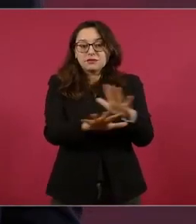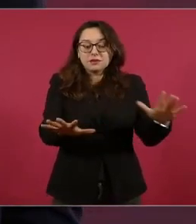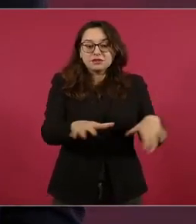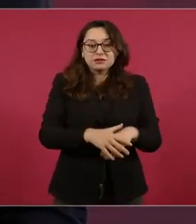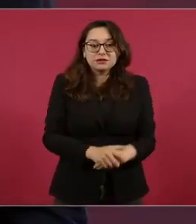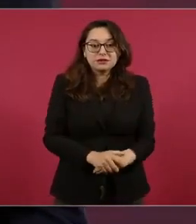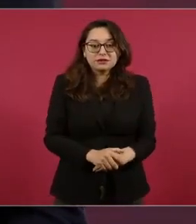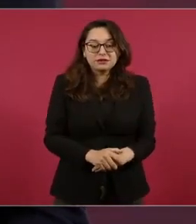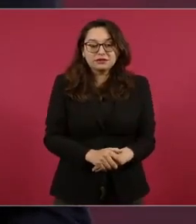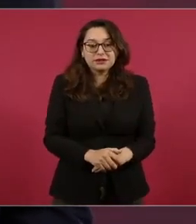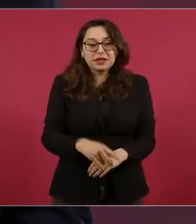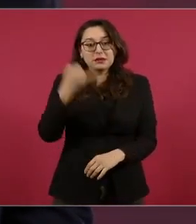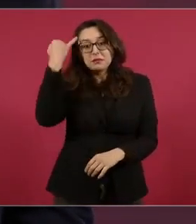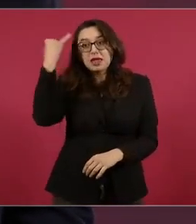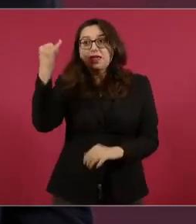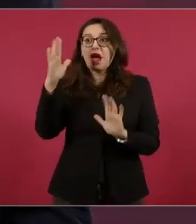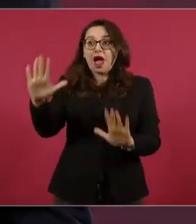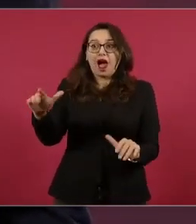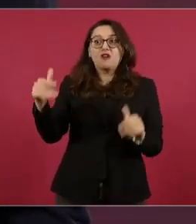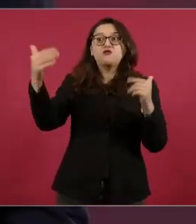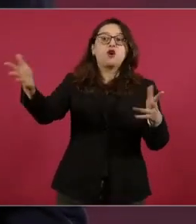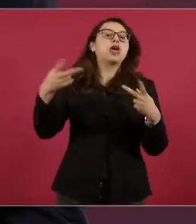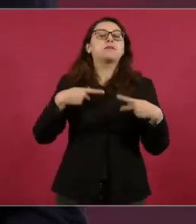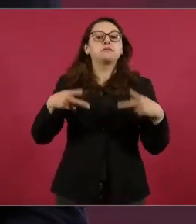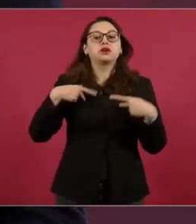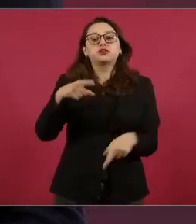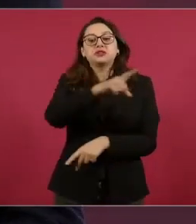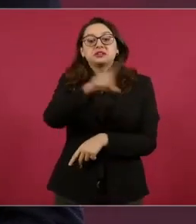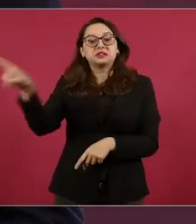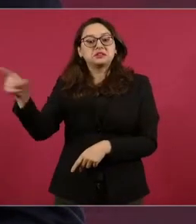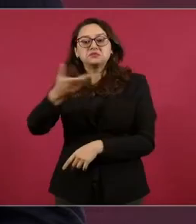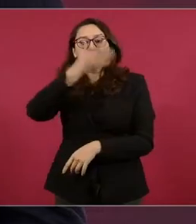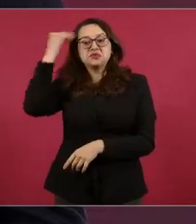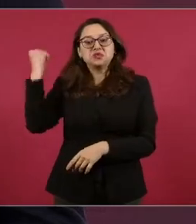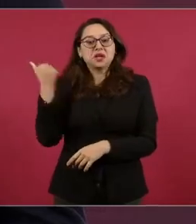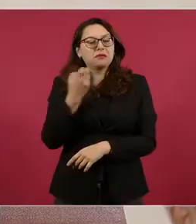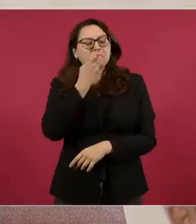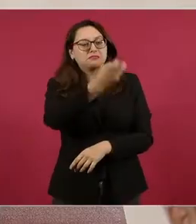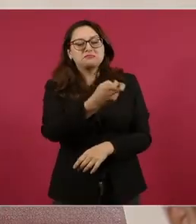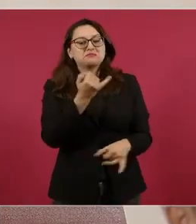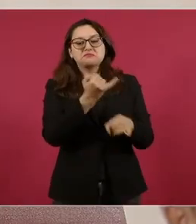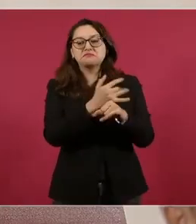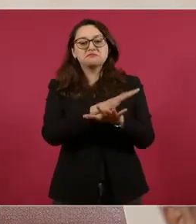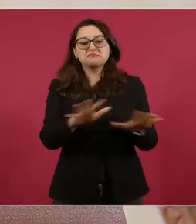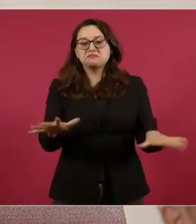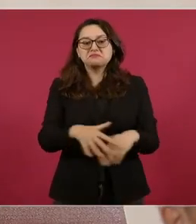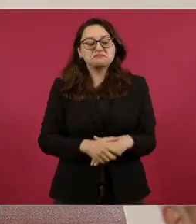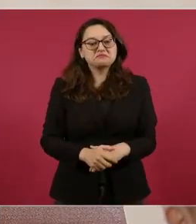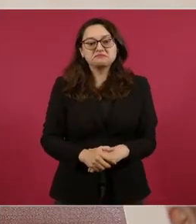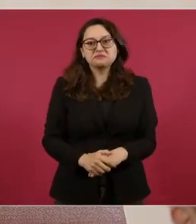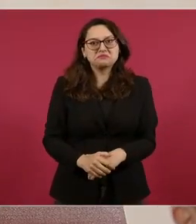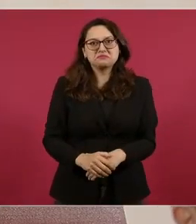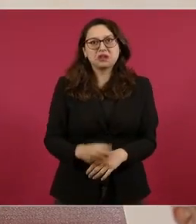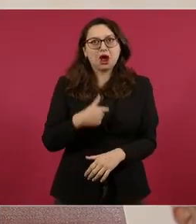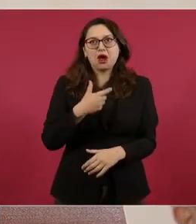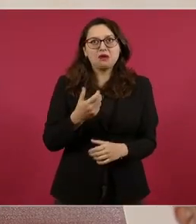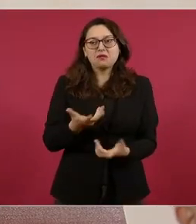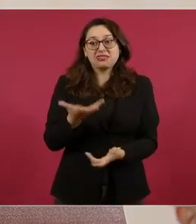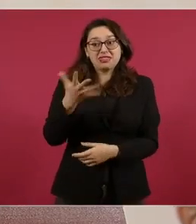este se le pregunta a la gente es 9 a